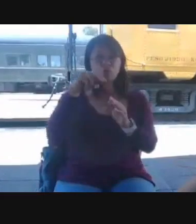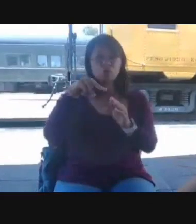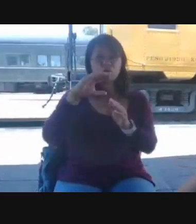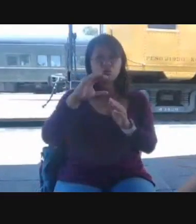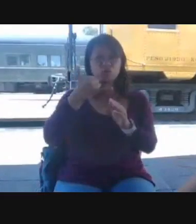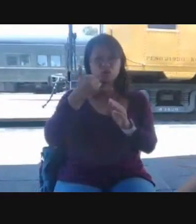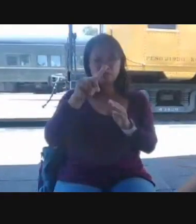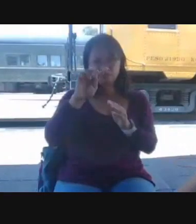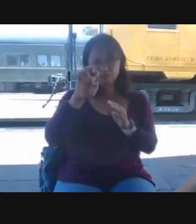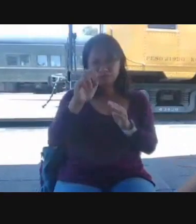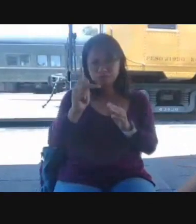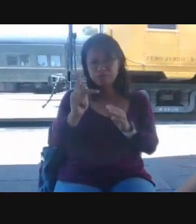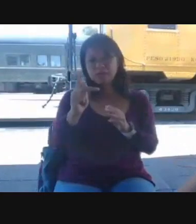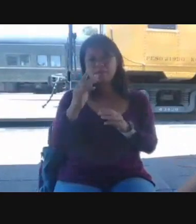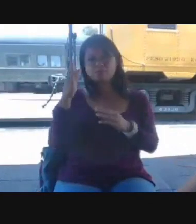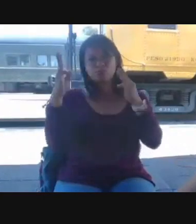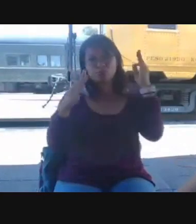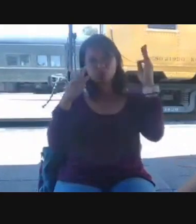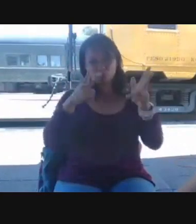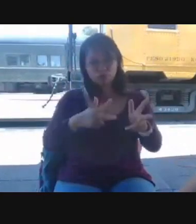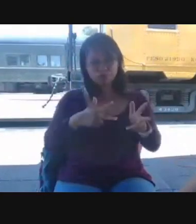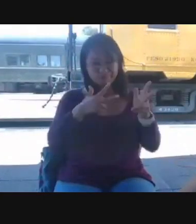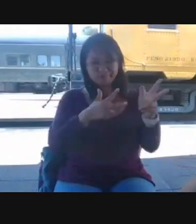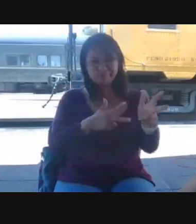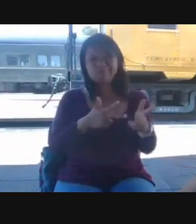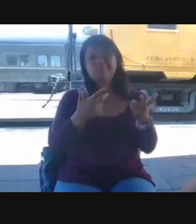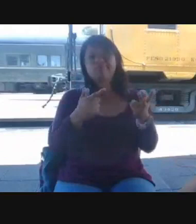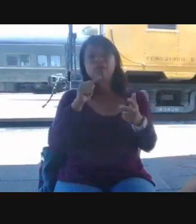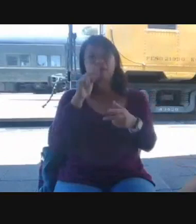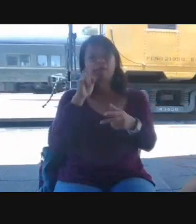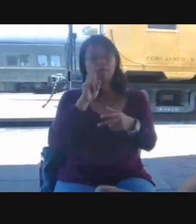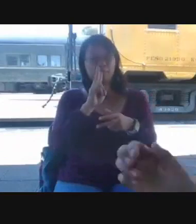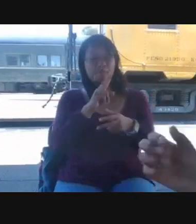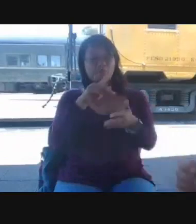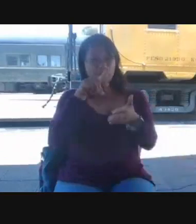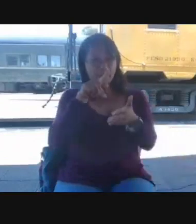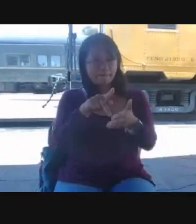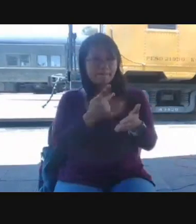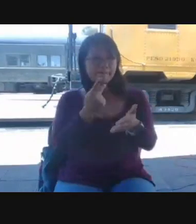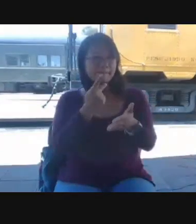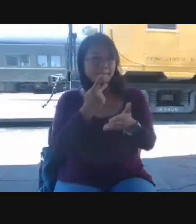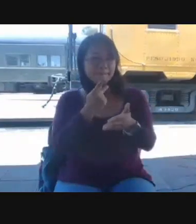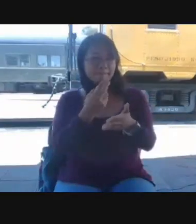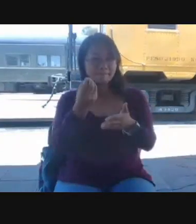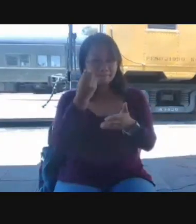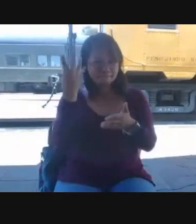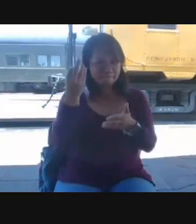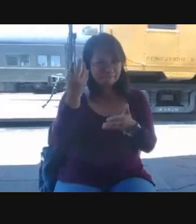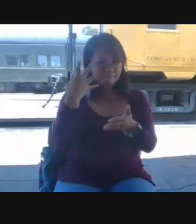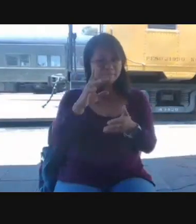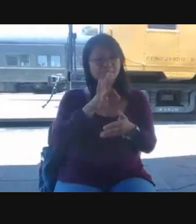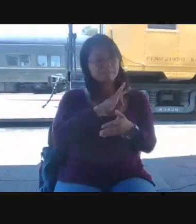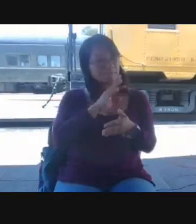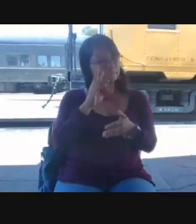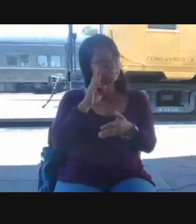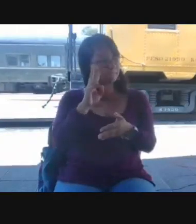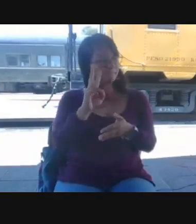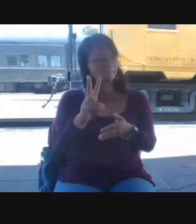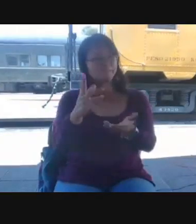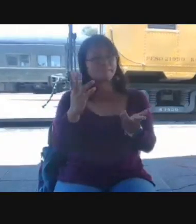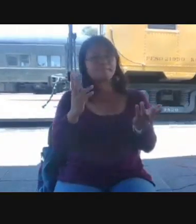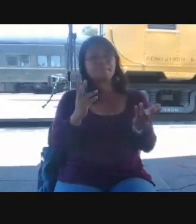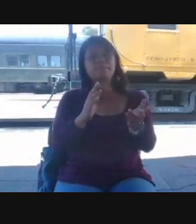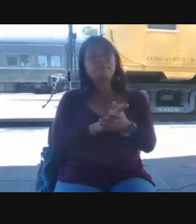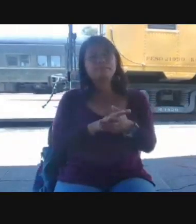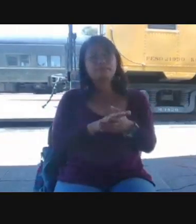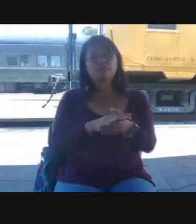página también del Museo del Ferrocarril. Ahí van a encontrar esta charla nuevamente, por si ahí se les fue algún detalle. Con todo gusto y con toda confianza, síganos